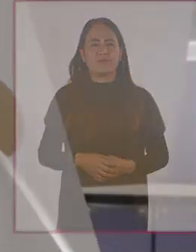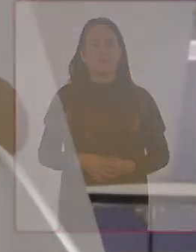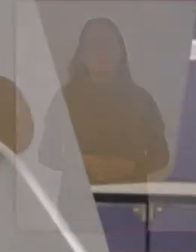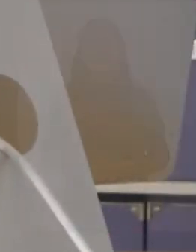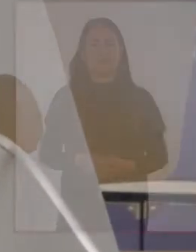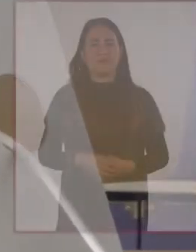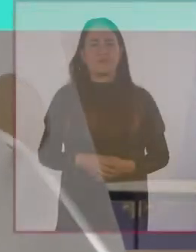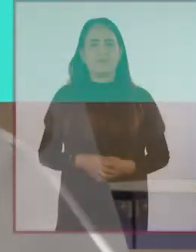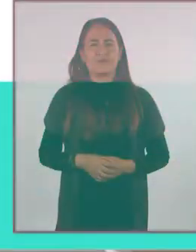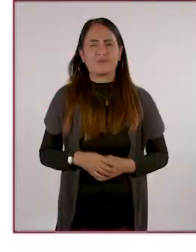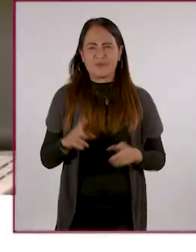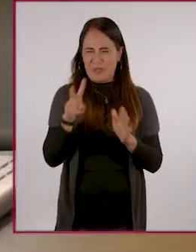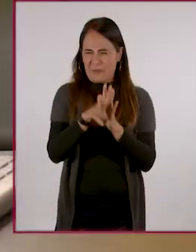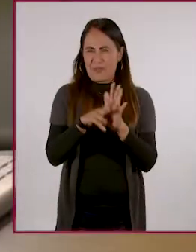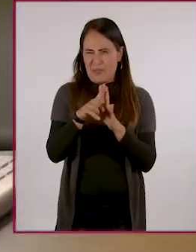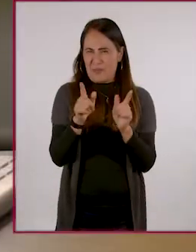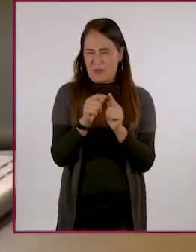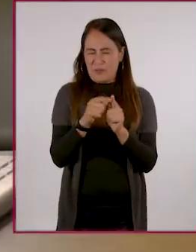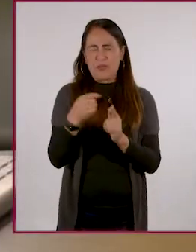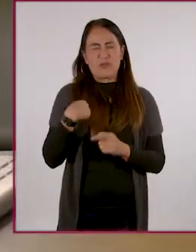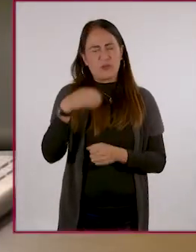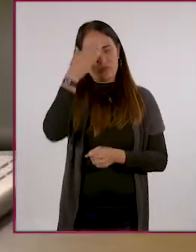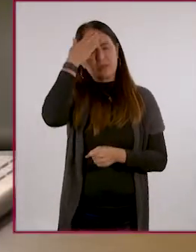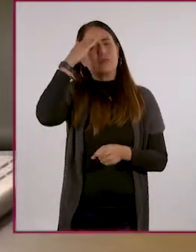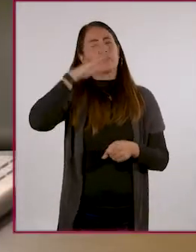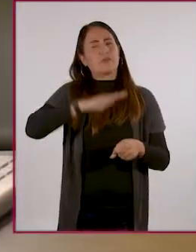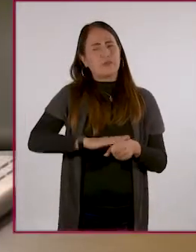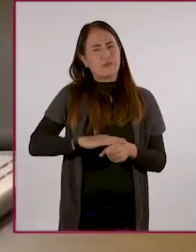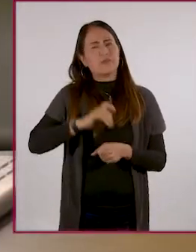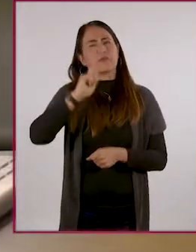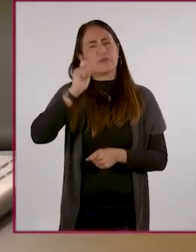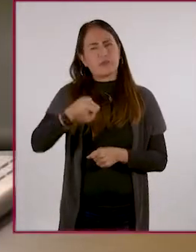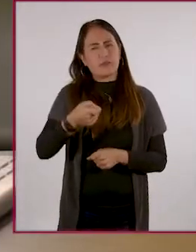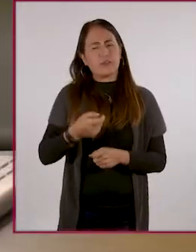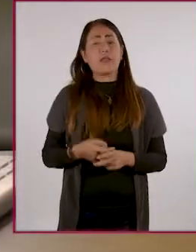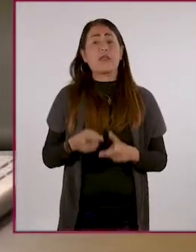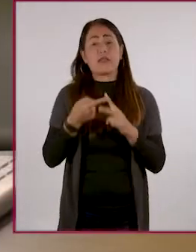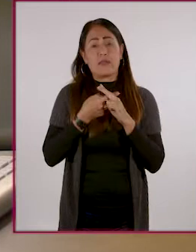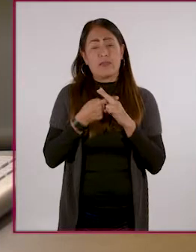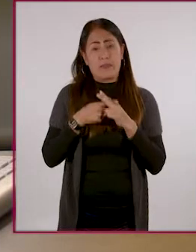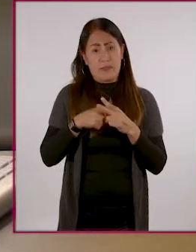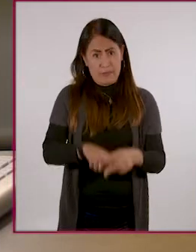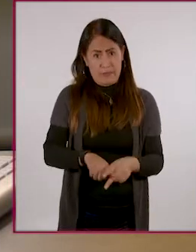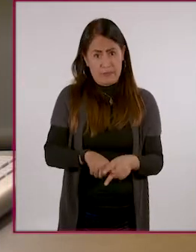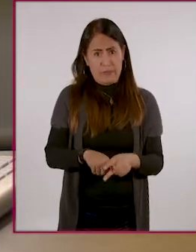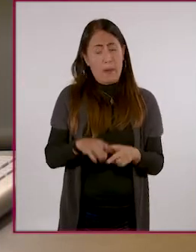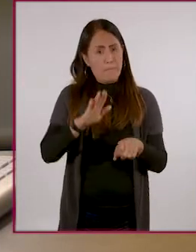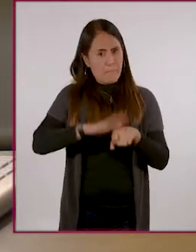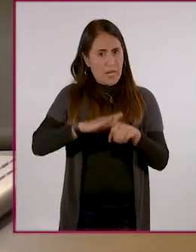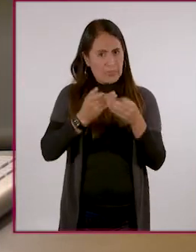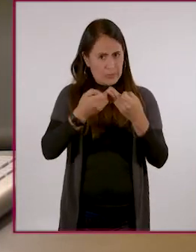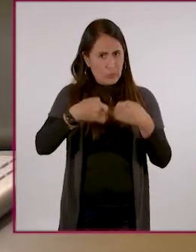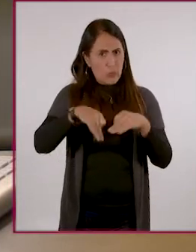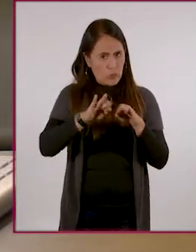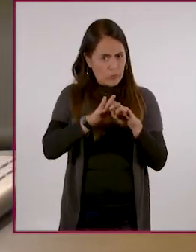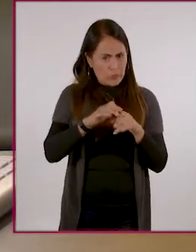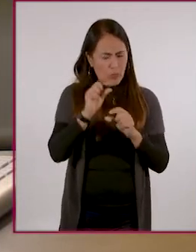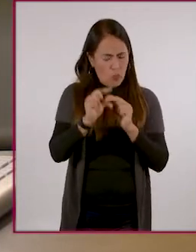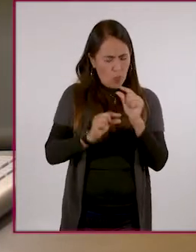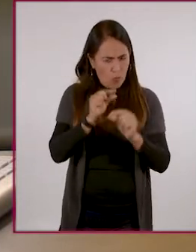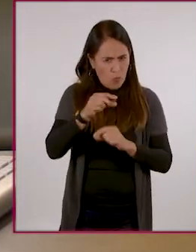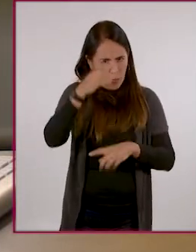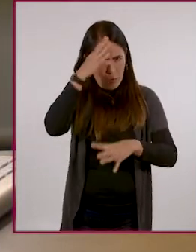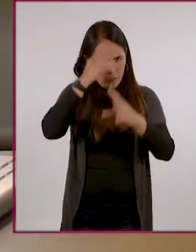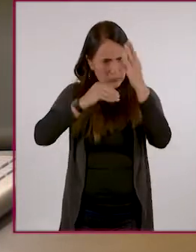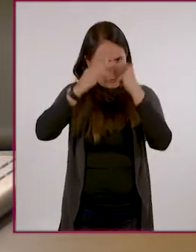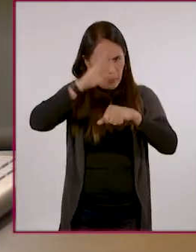datos. De esta cápsula informativa me quedo con un pequeño gran detalle. Comencemos por comprender lo esencial para que no se